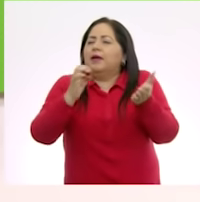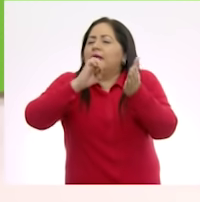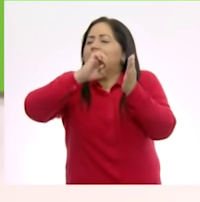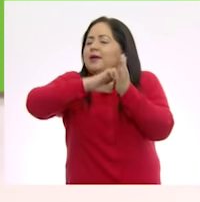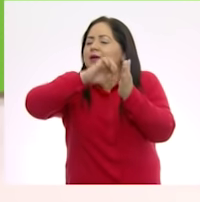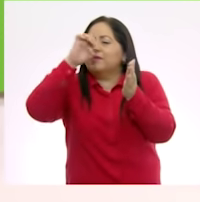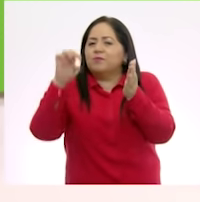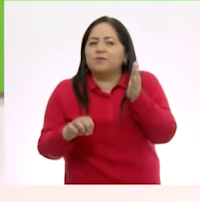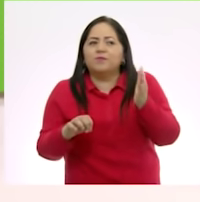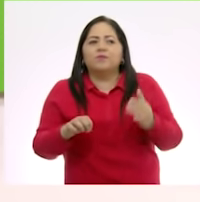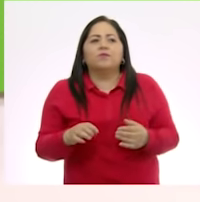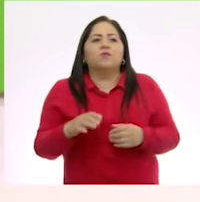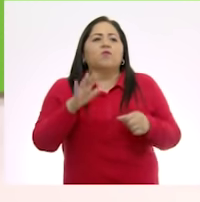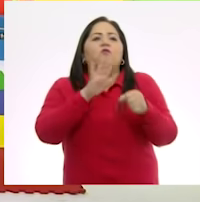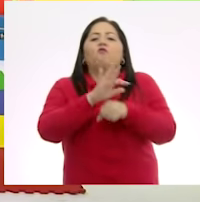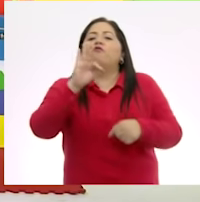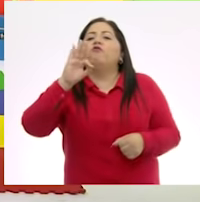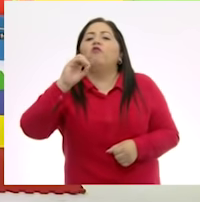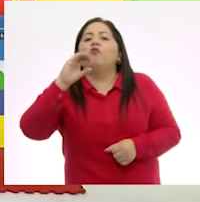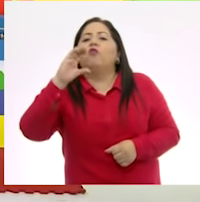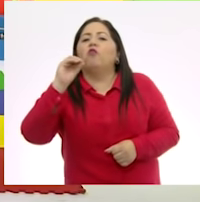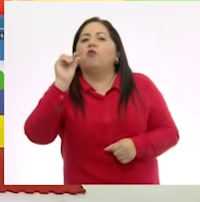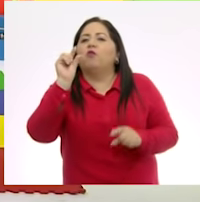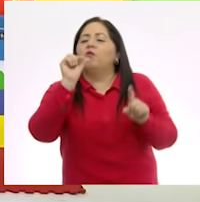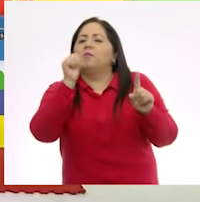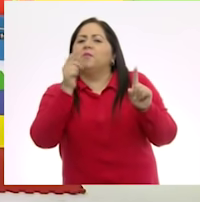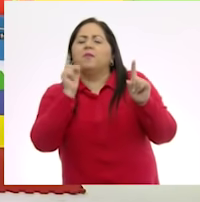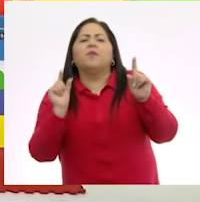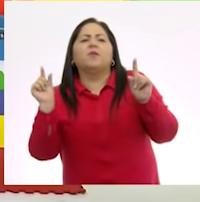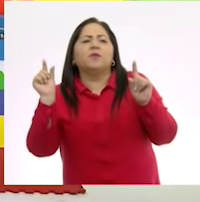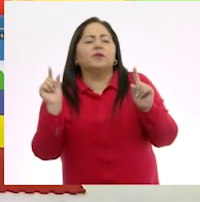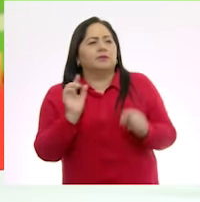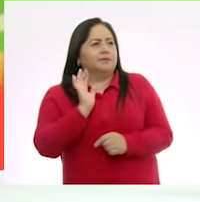ejemplo, ¿qué rima con foco?